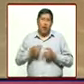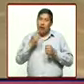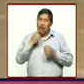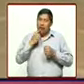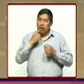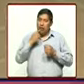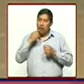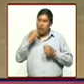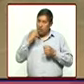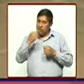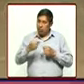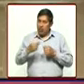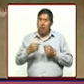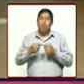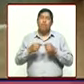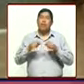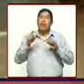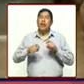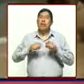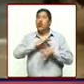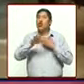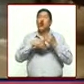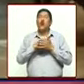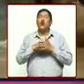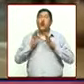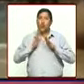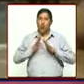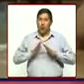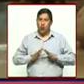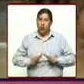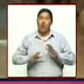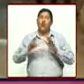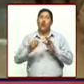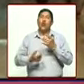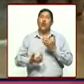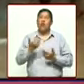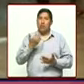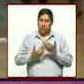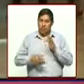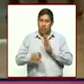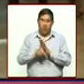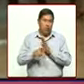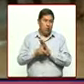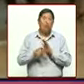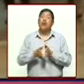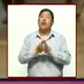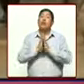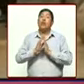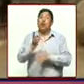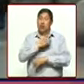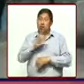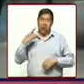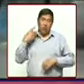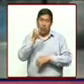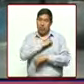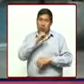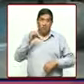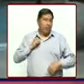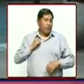ha decretado en todo caso esta pausa ambiental ecológica y a la vez está pidiendo que la Asamblea se haga cargo